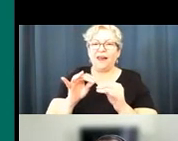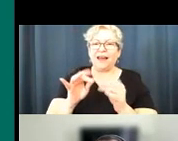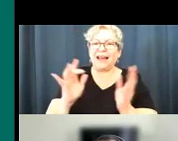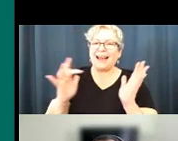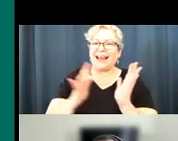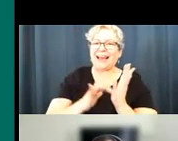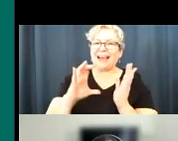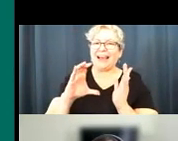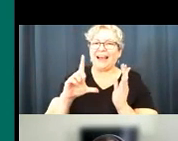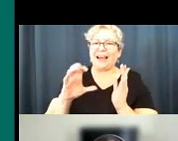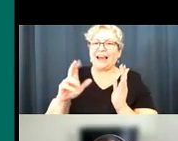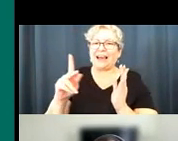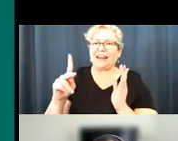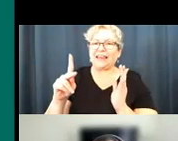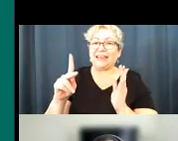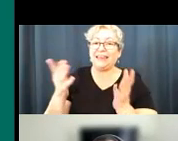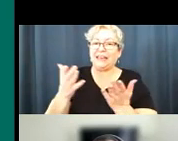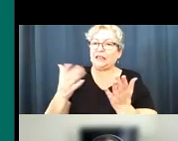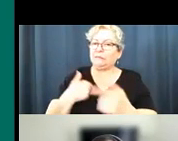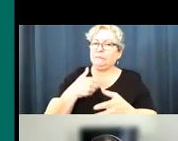Entonces, si usted clic aquí,